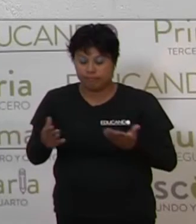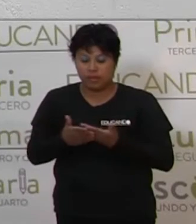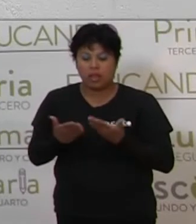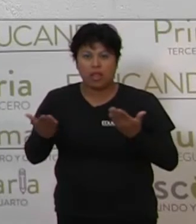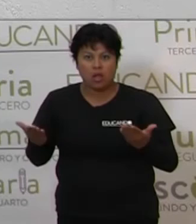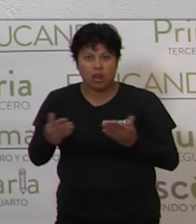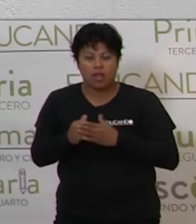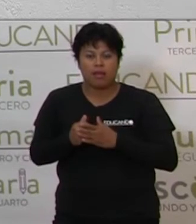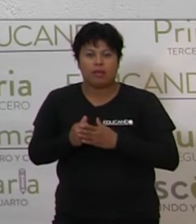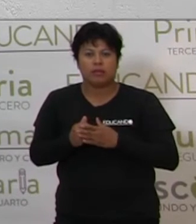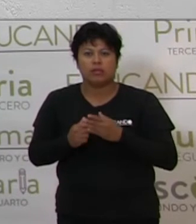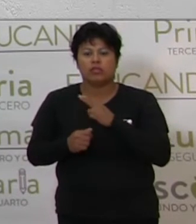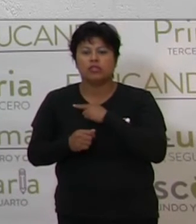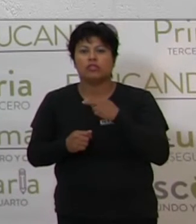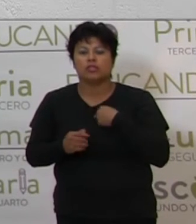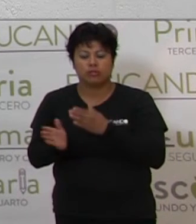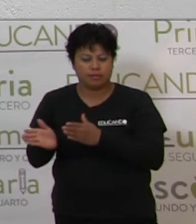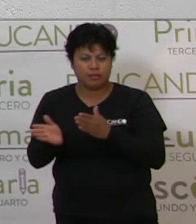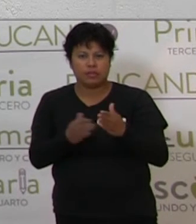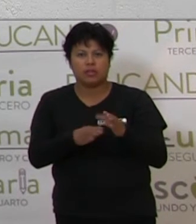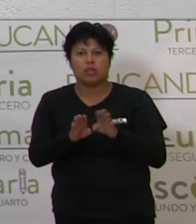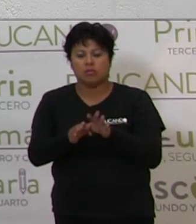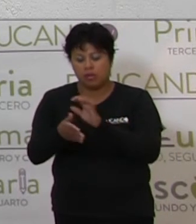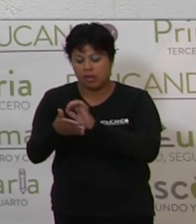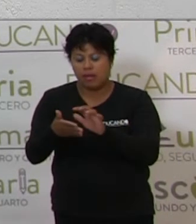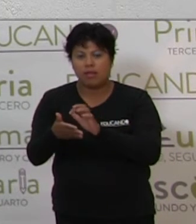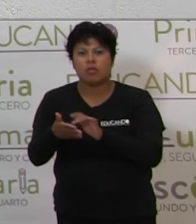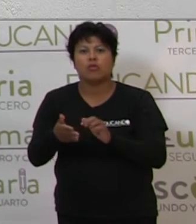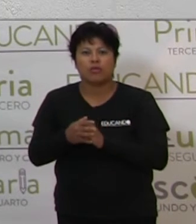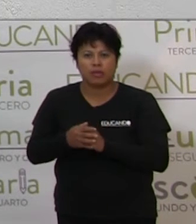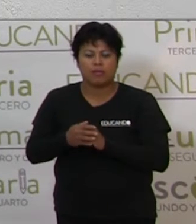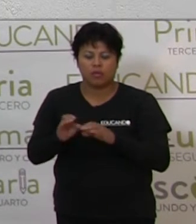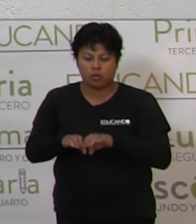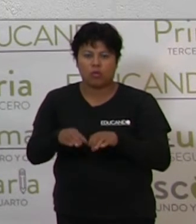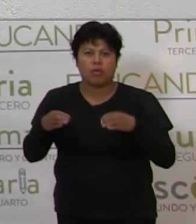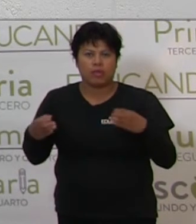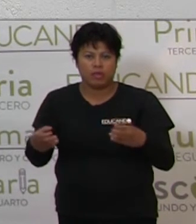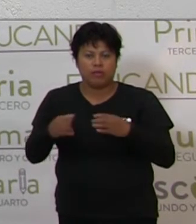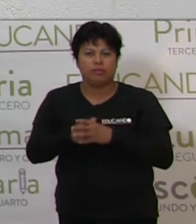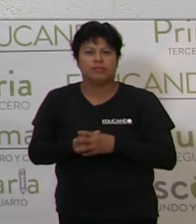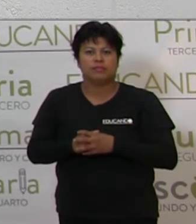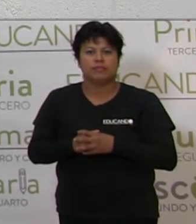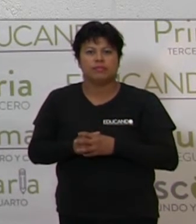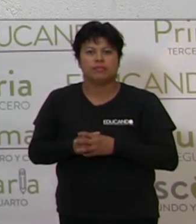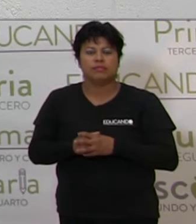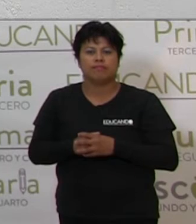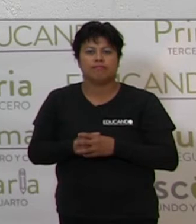Pues llegó el momento entonces que vamos a pasar a la lectura de un cuento.